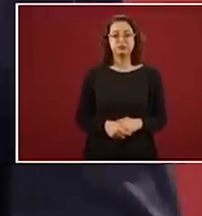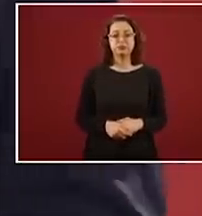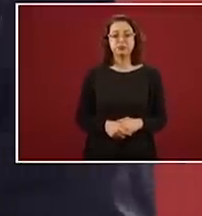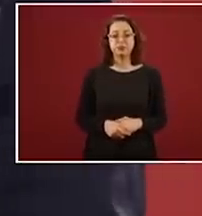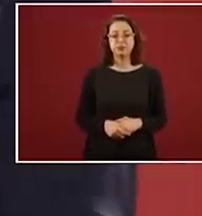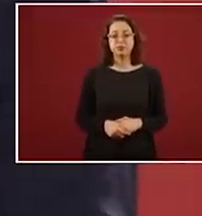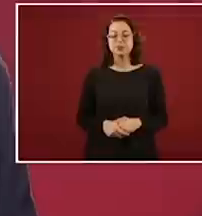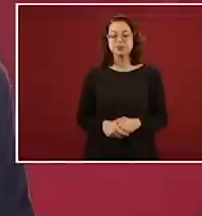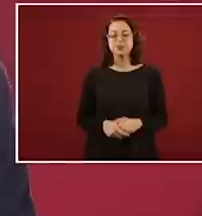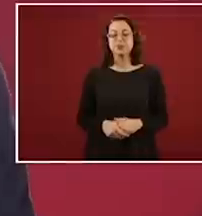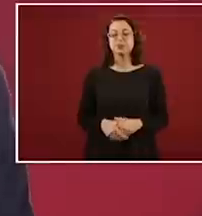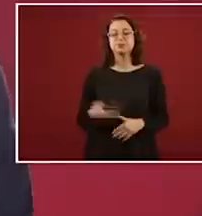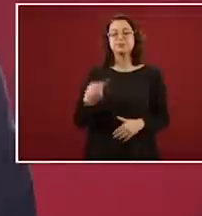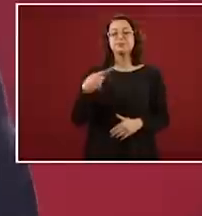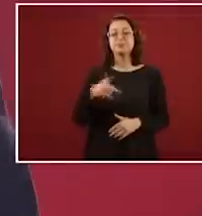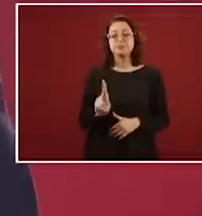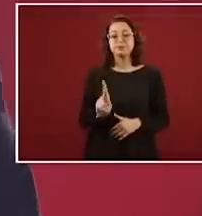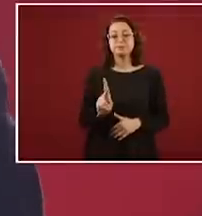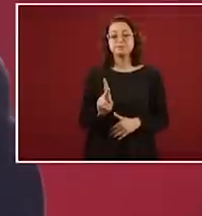pero ya tomamos la decisión